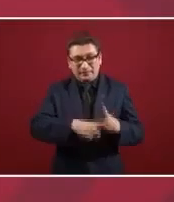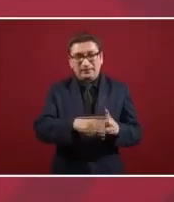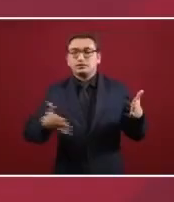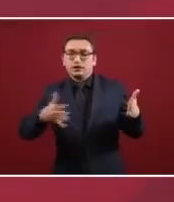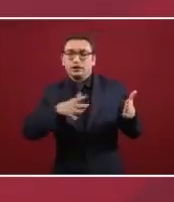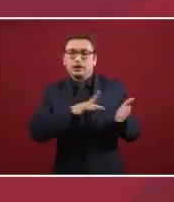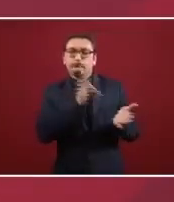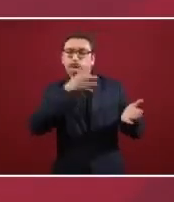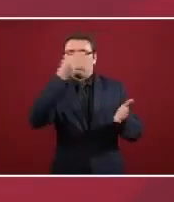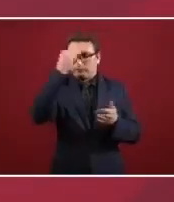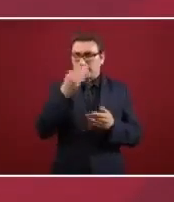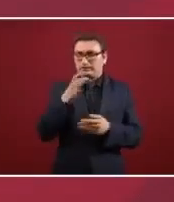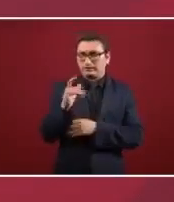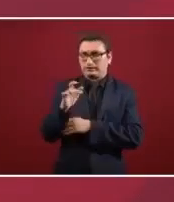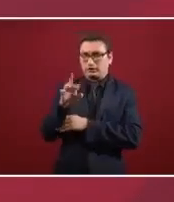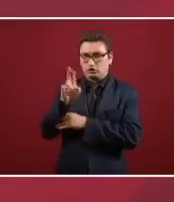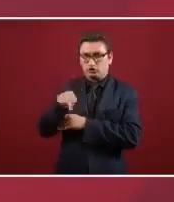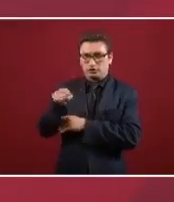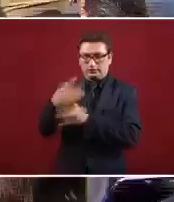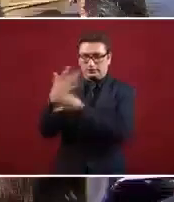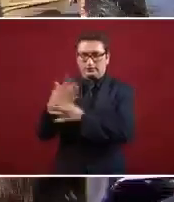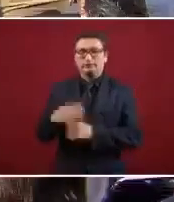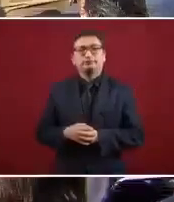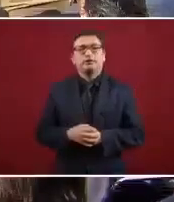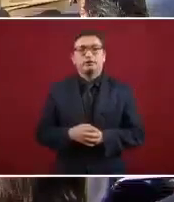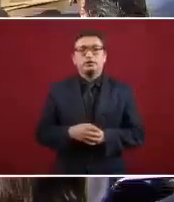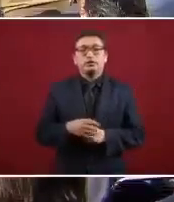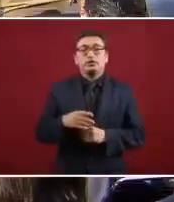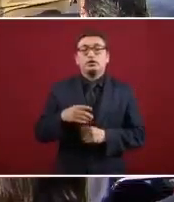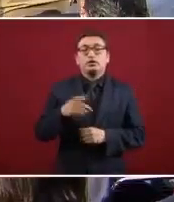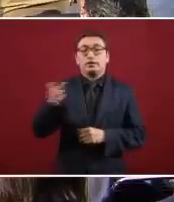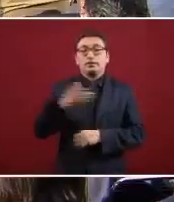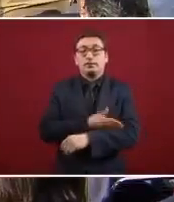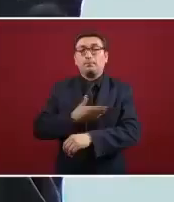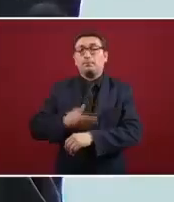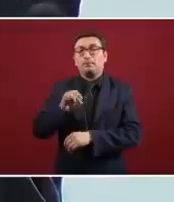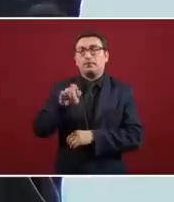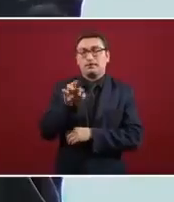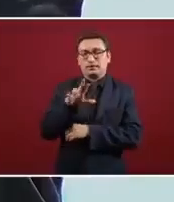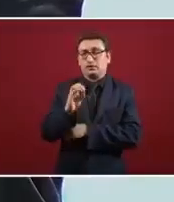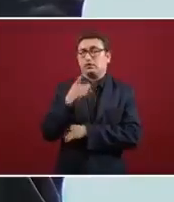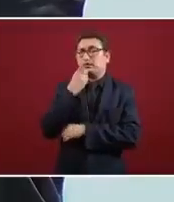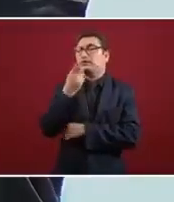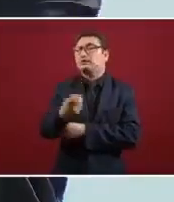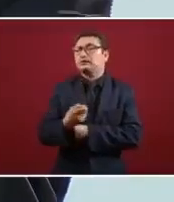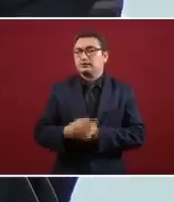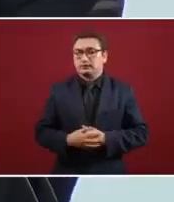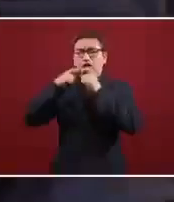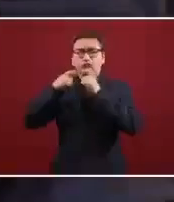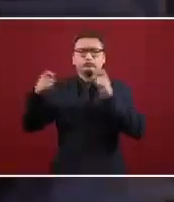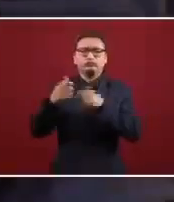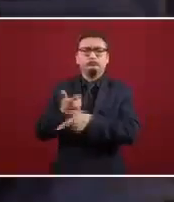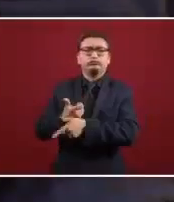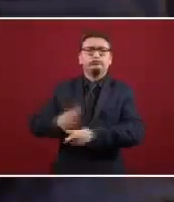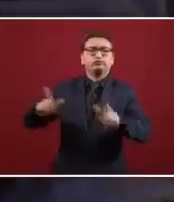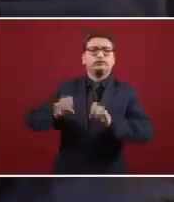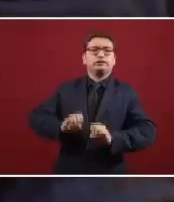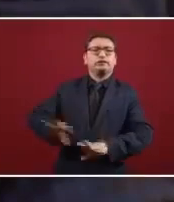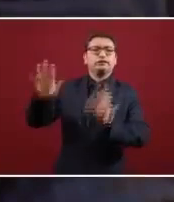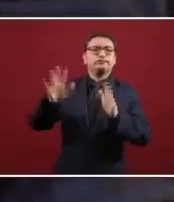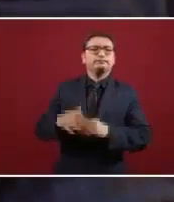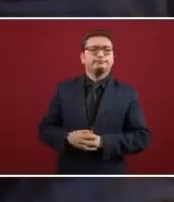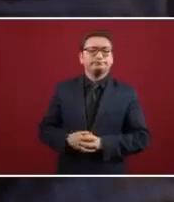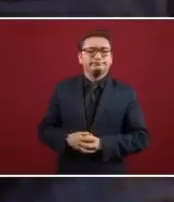prensa a fin en que llegó a decir costado madero dice le muerde en la mano